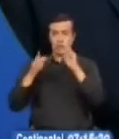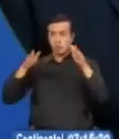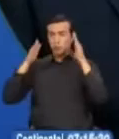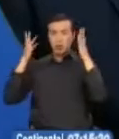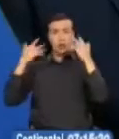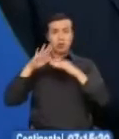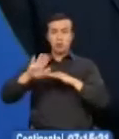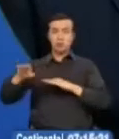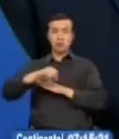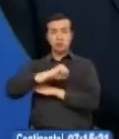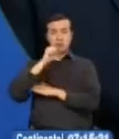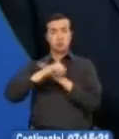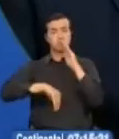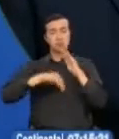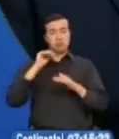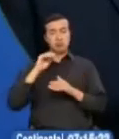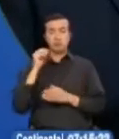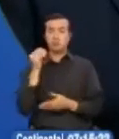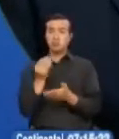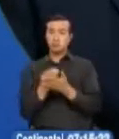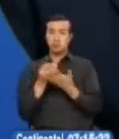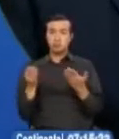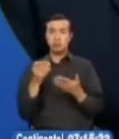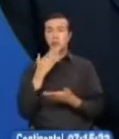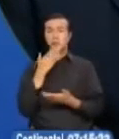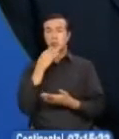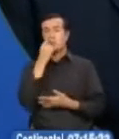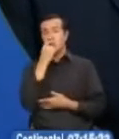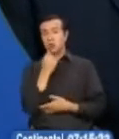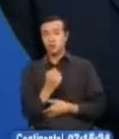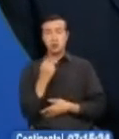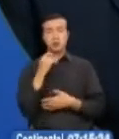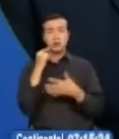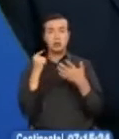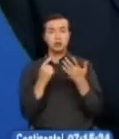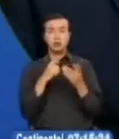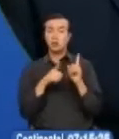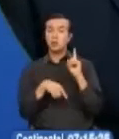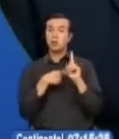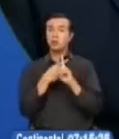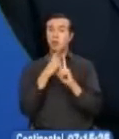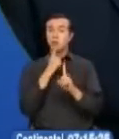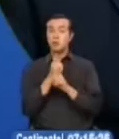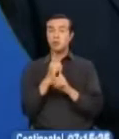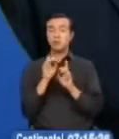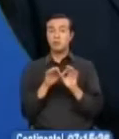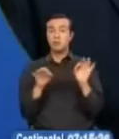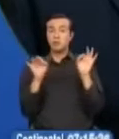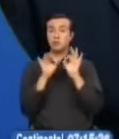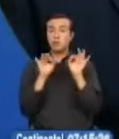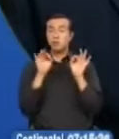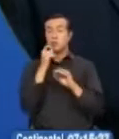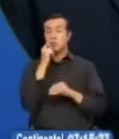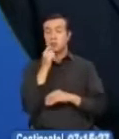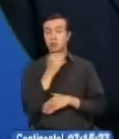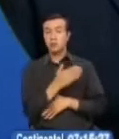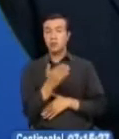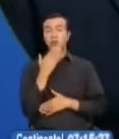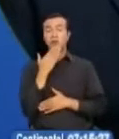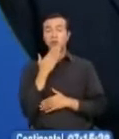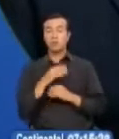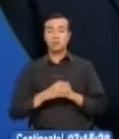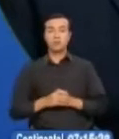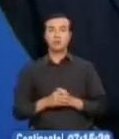podido ganar beneficiarios en la provisión de estas medicinas para además una importante demanda como es